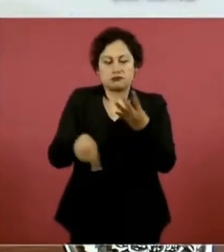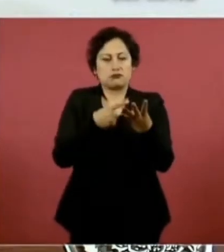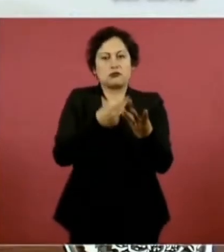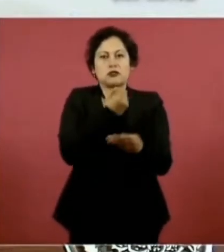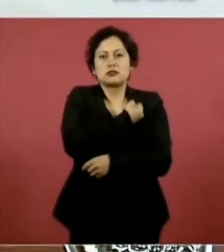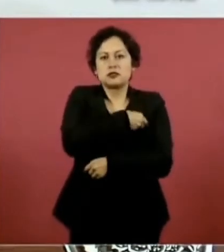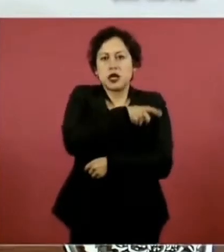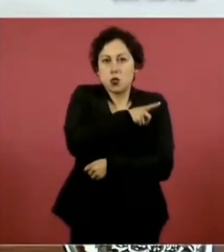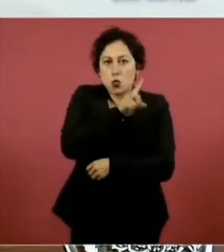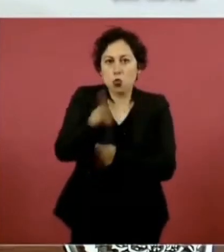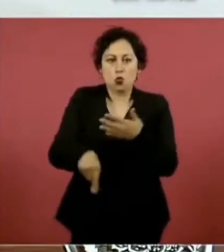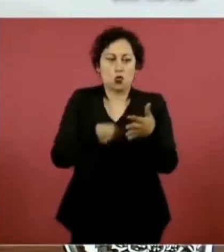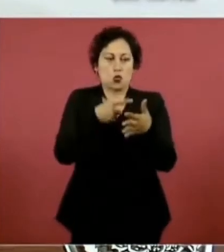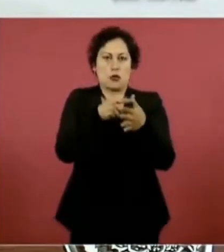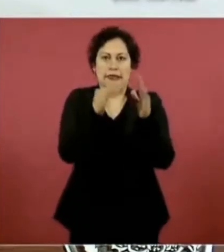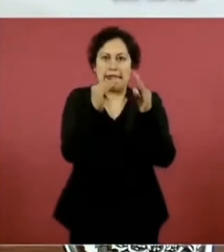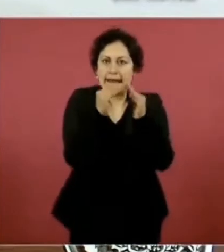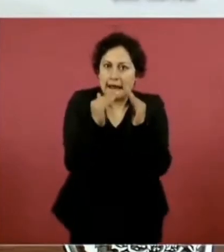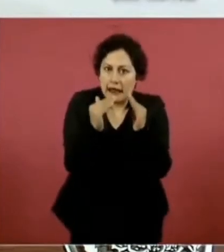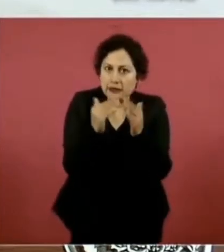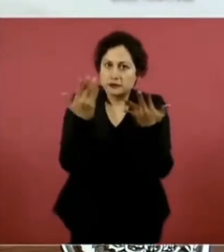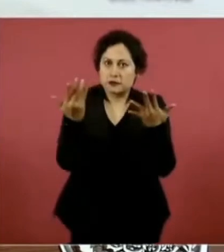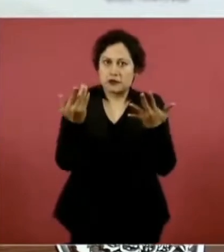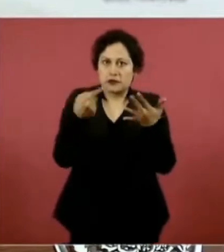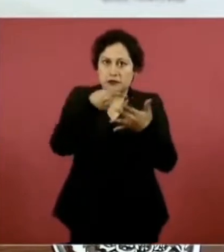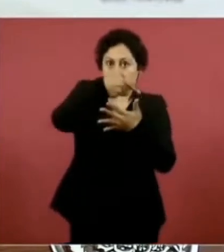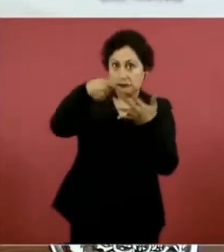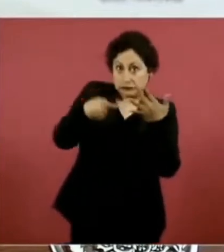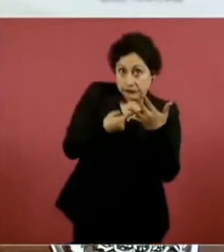en vivienda? Ahí debe de estar.